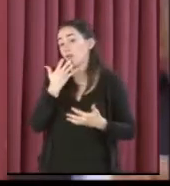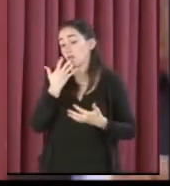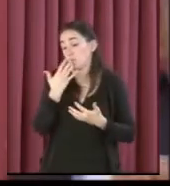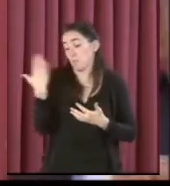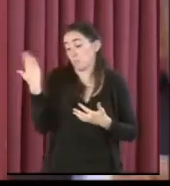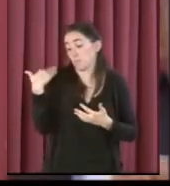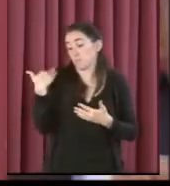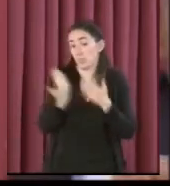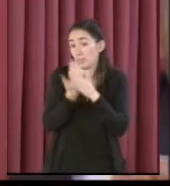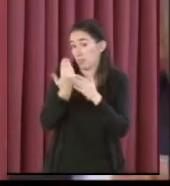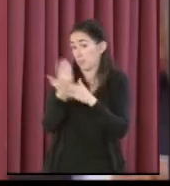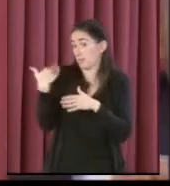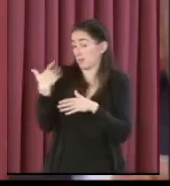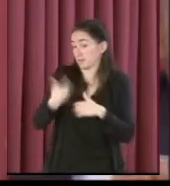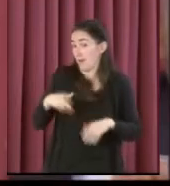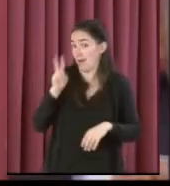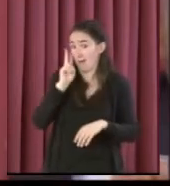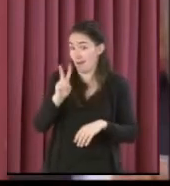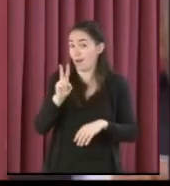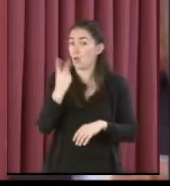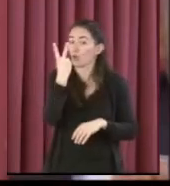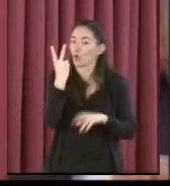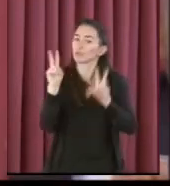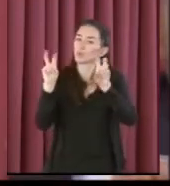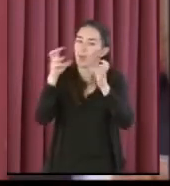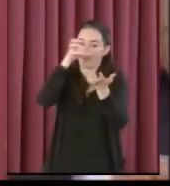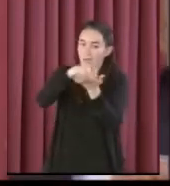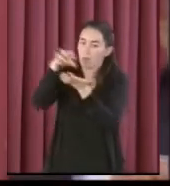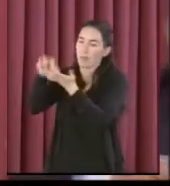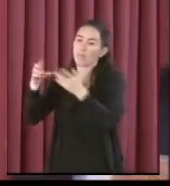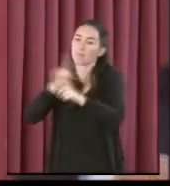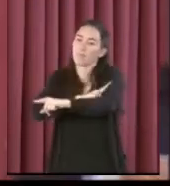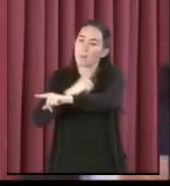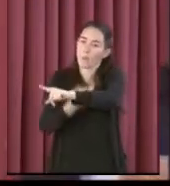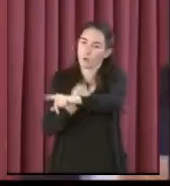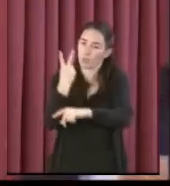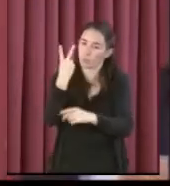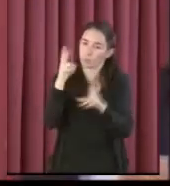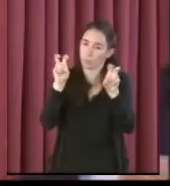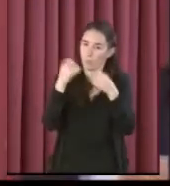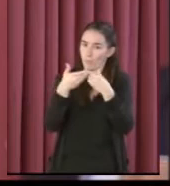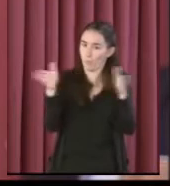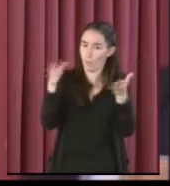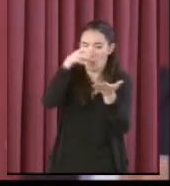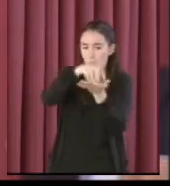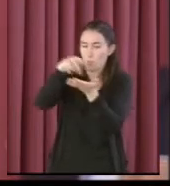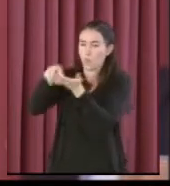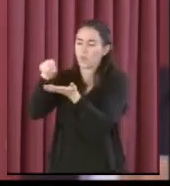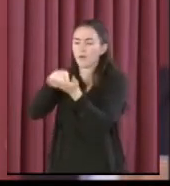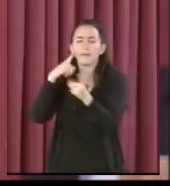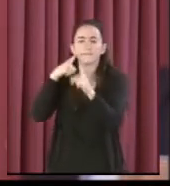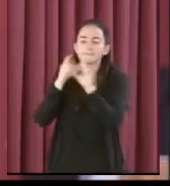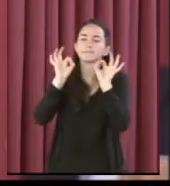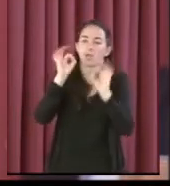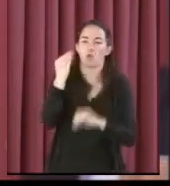estos últimos días. Se han inaugurado 2 nuevas instalaciones deportivas muy especiales. Están concebidas especialmente para los